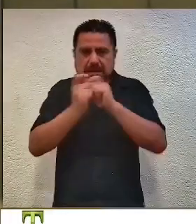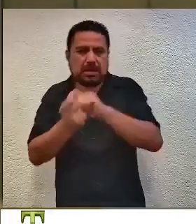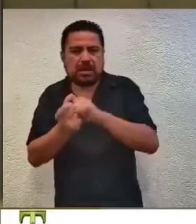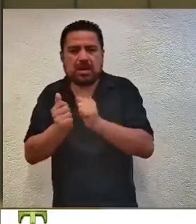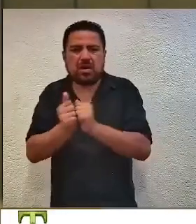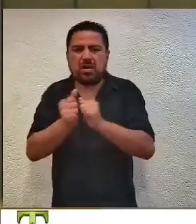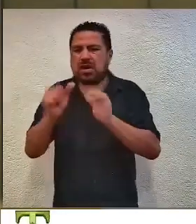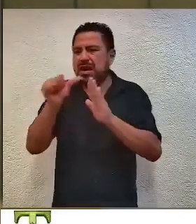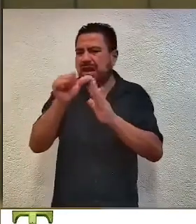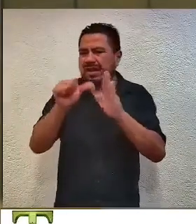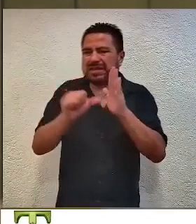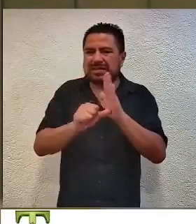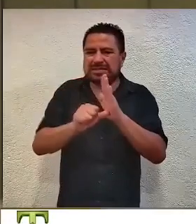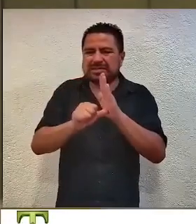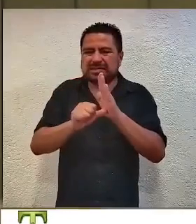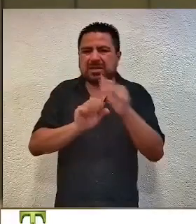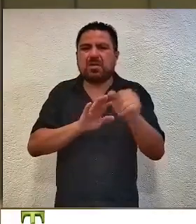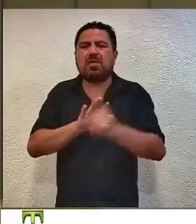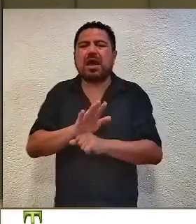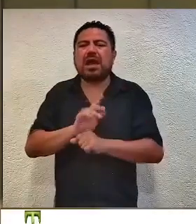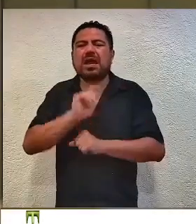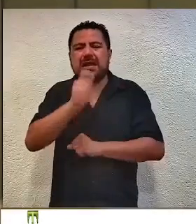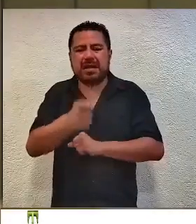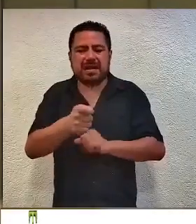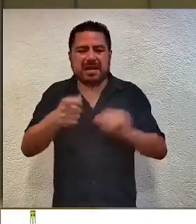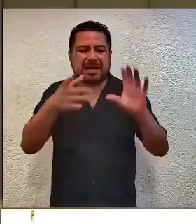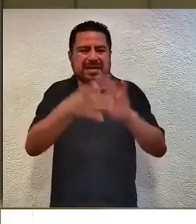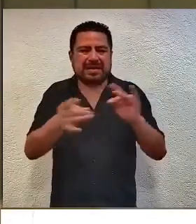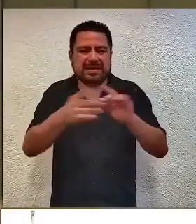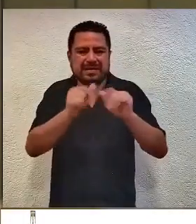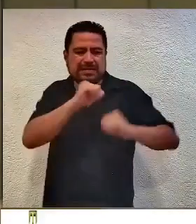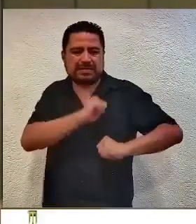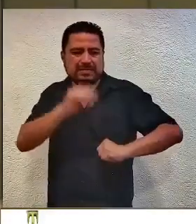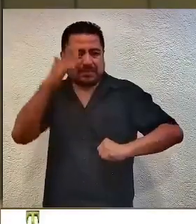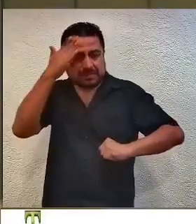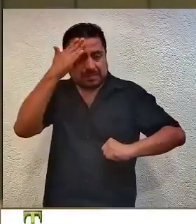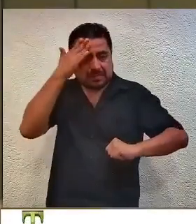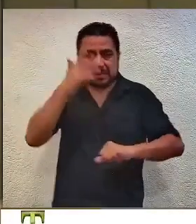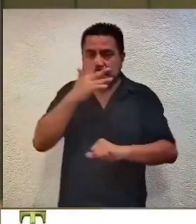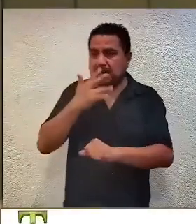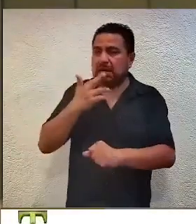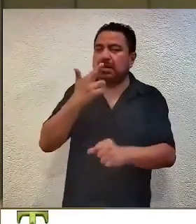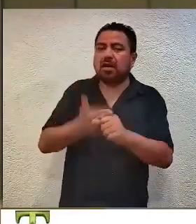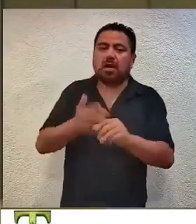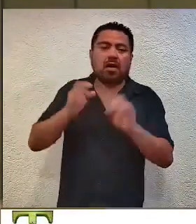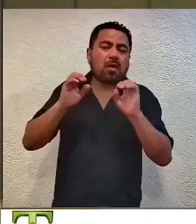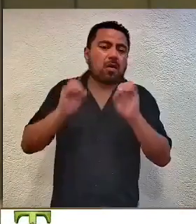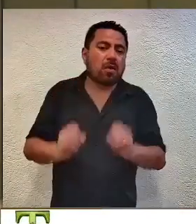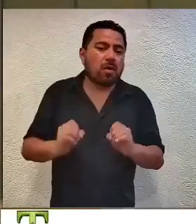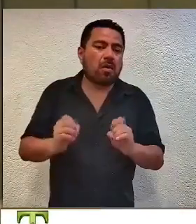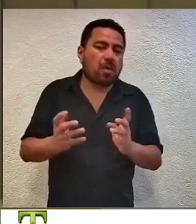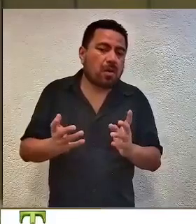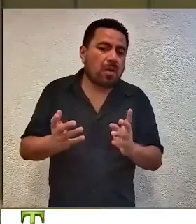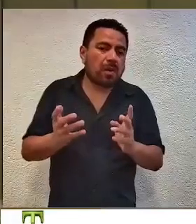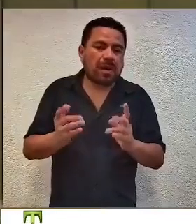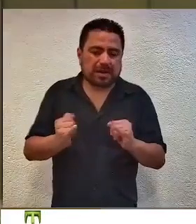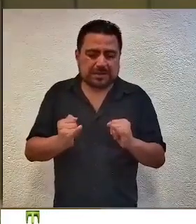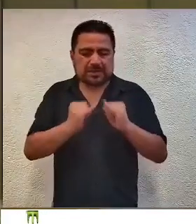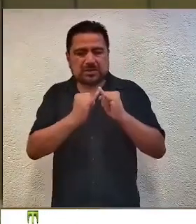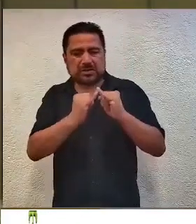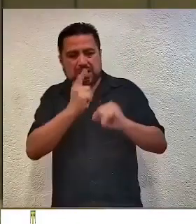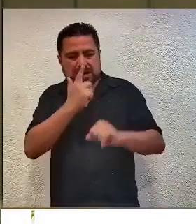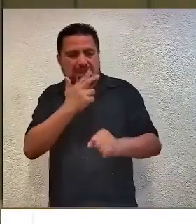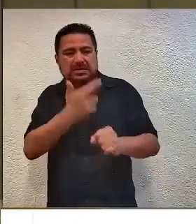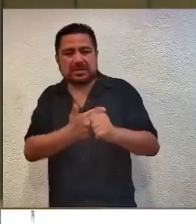los artículos en que se fundó la competencia o en la que fundó la competencia del órgano